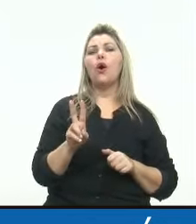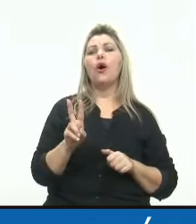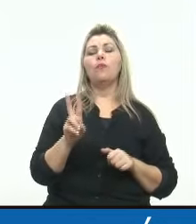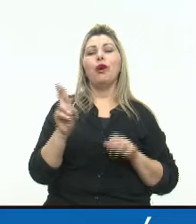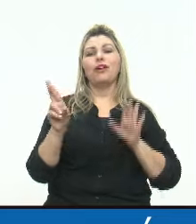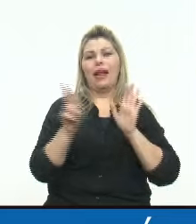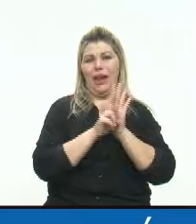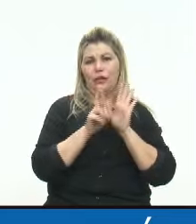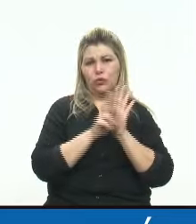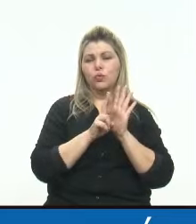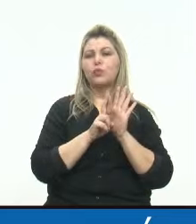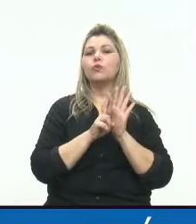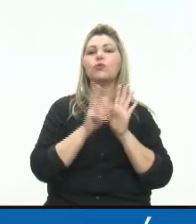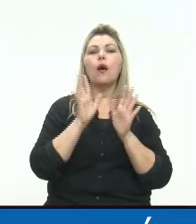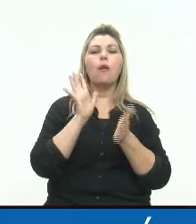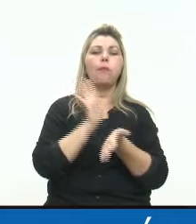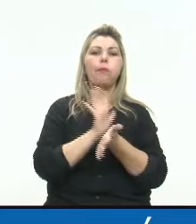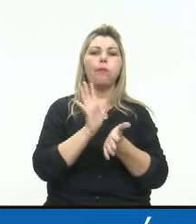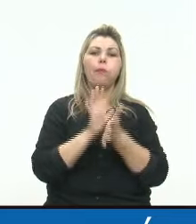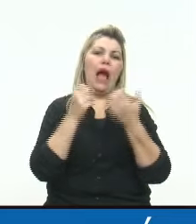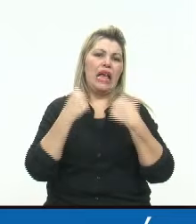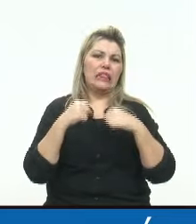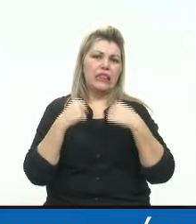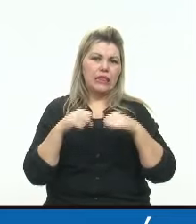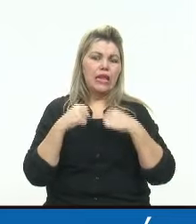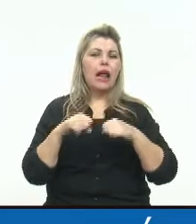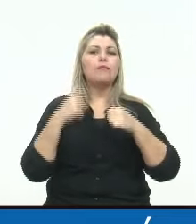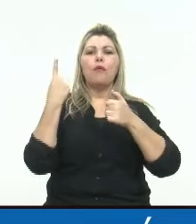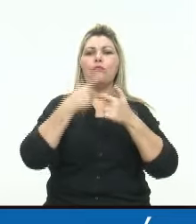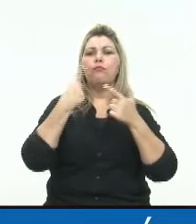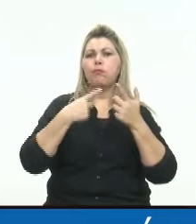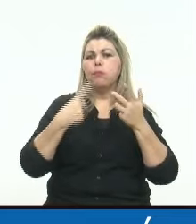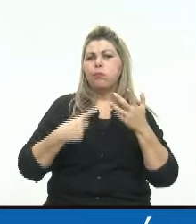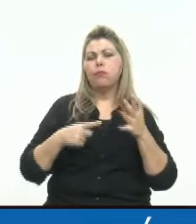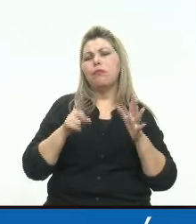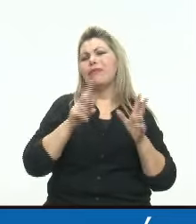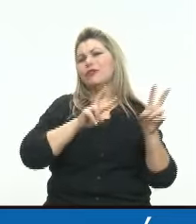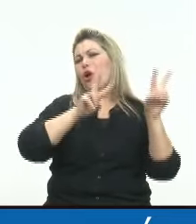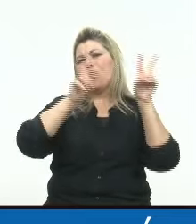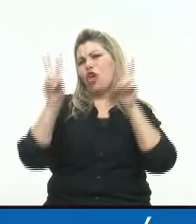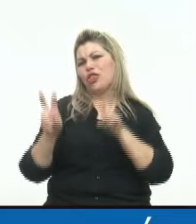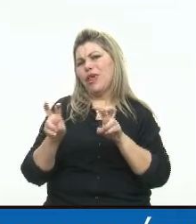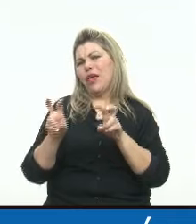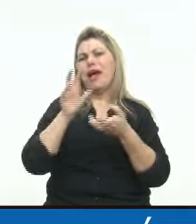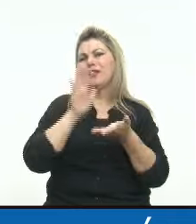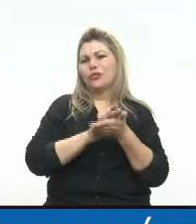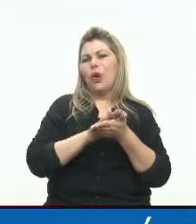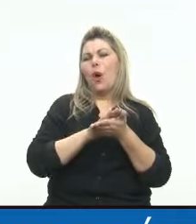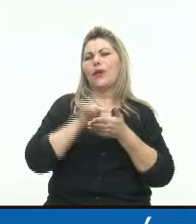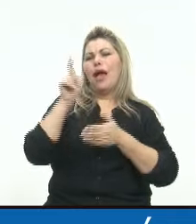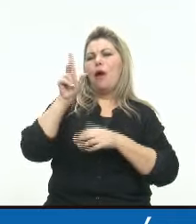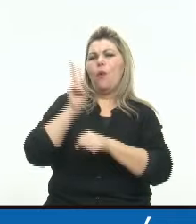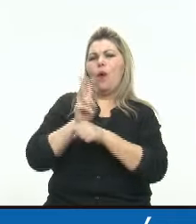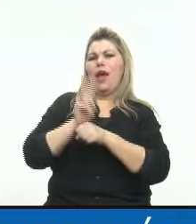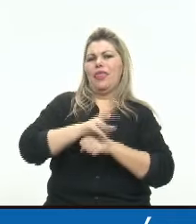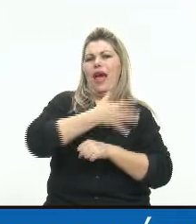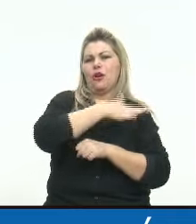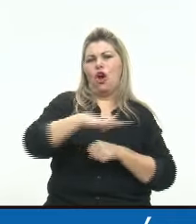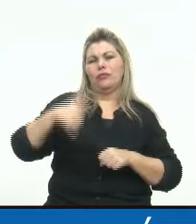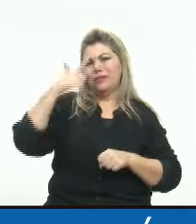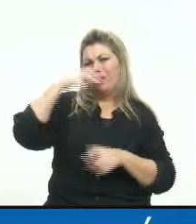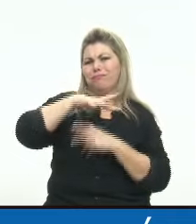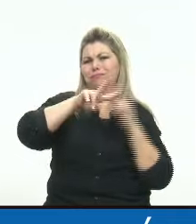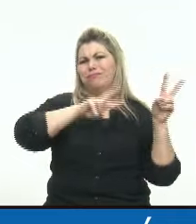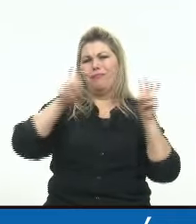realizar actividades de ceremonial y adiestramiento con facultades establecidas. Perdón, esto es otra cosa y tiene que ver con el guardacostas. Acá nos están mezclando